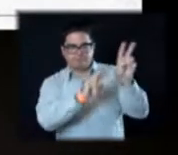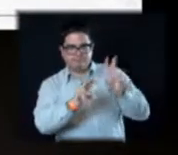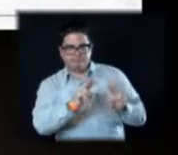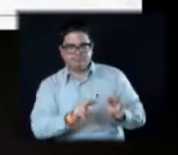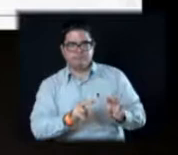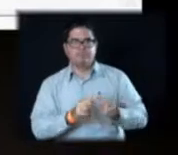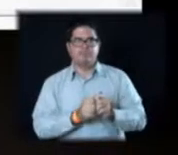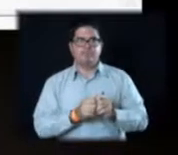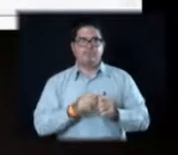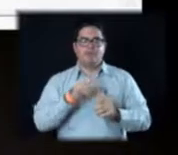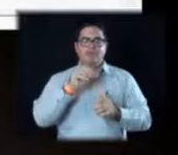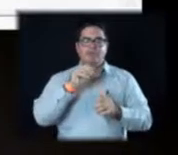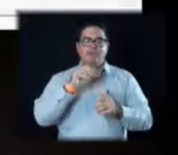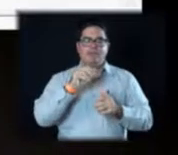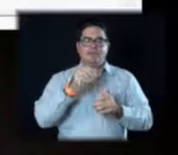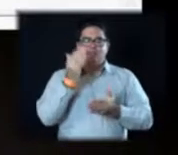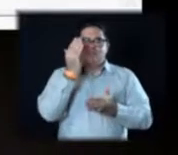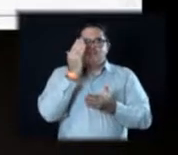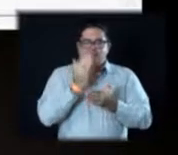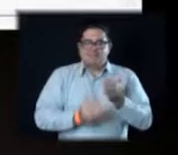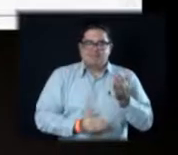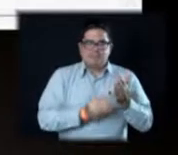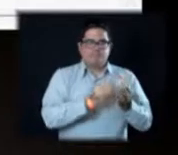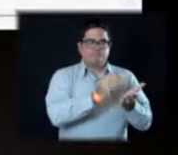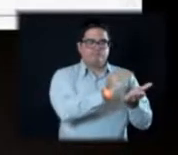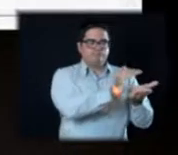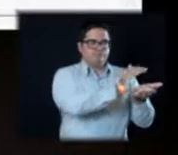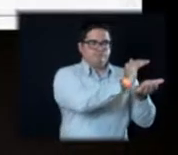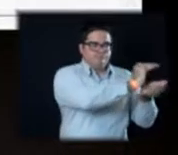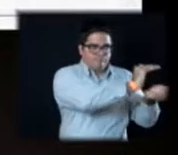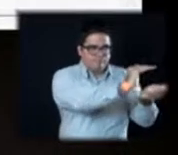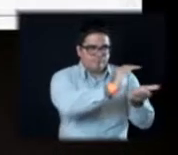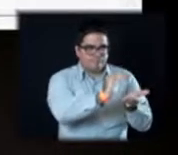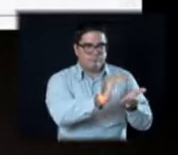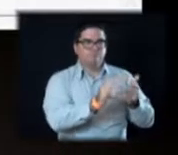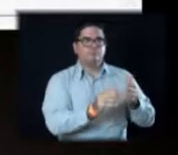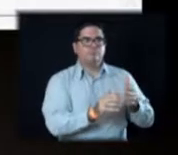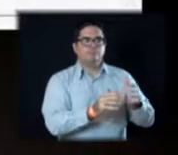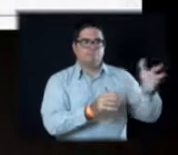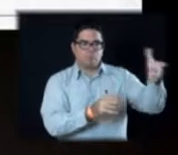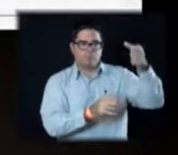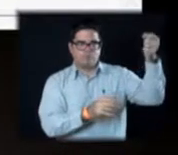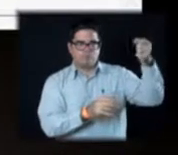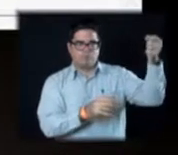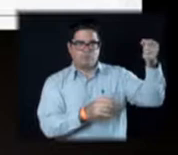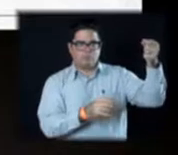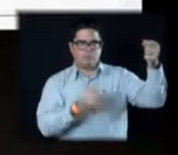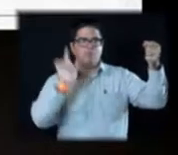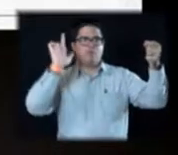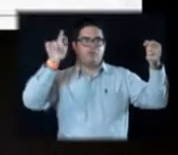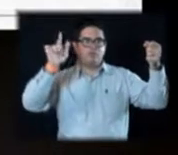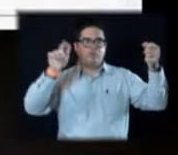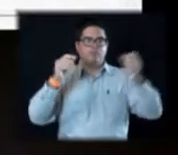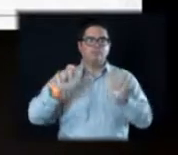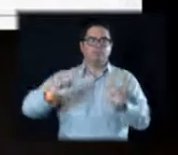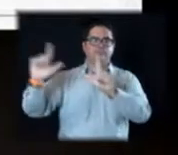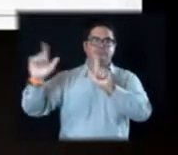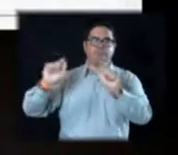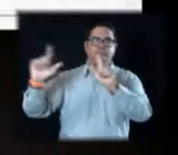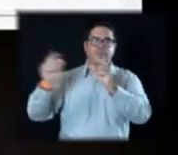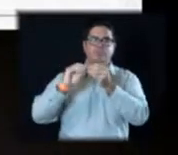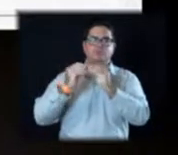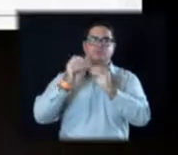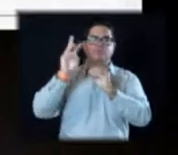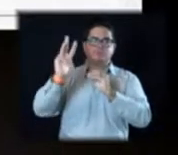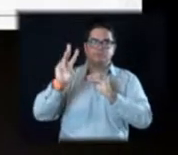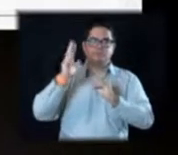Hemos excluido de este ejercicio ciertas cuentas y fondos, y voy ahora a presentarlas en la